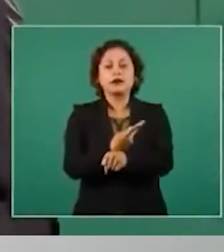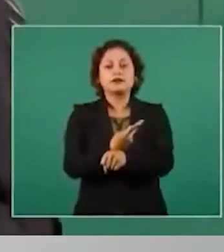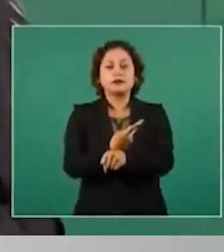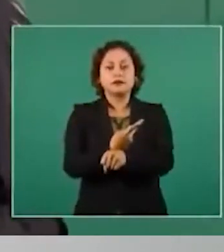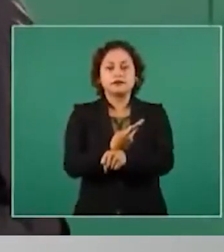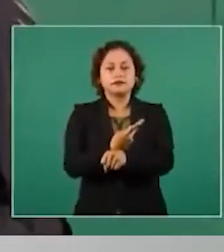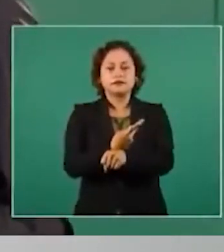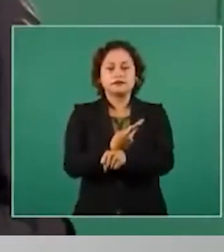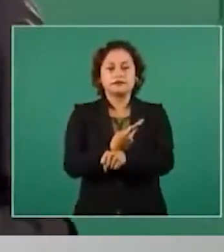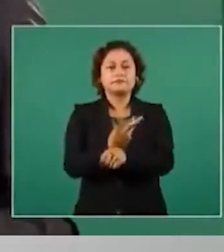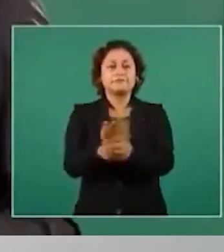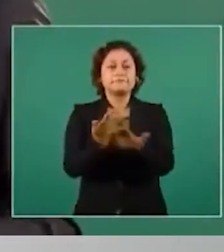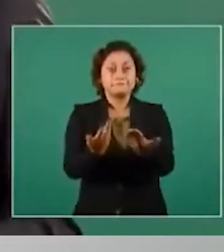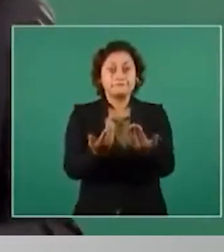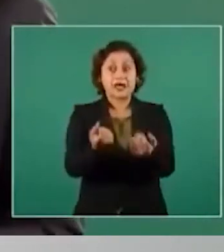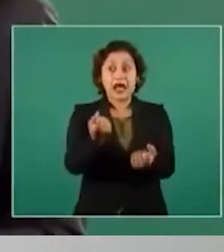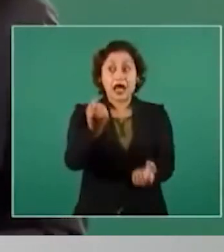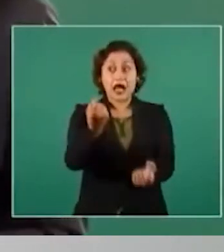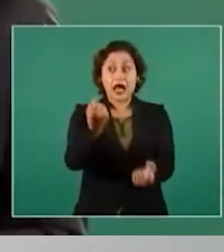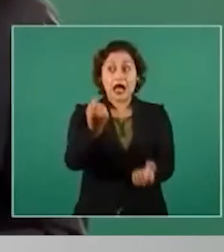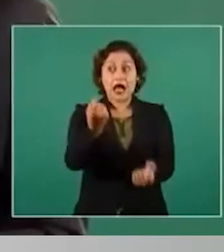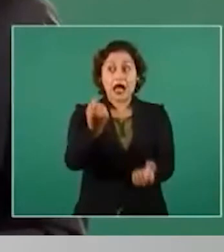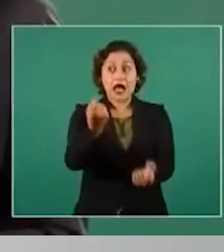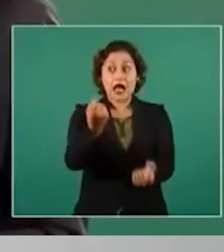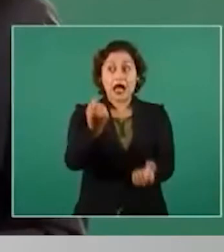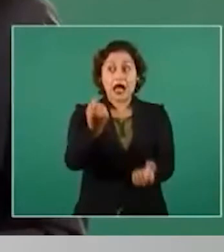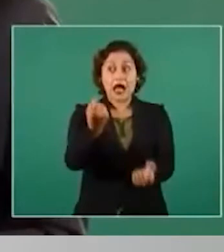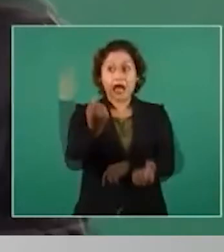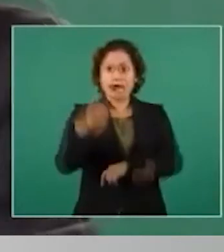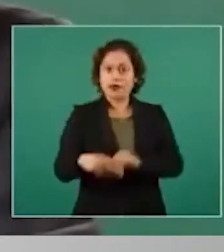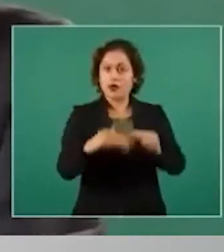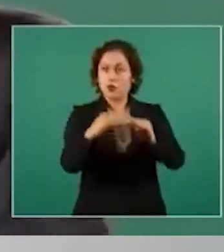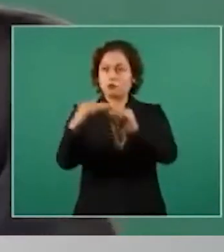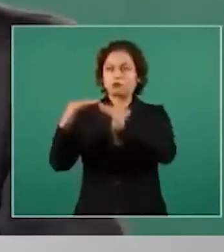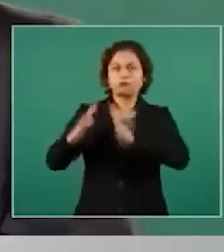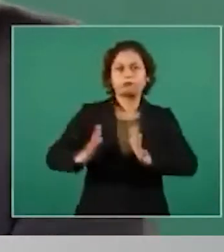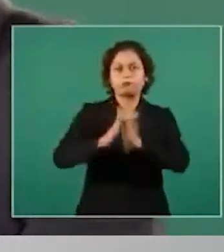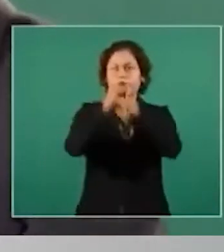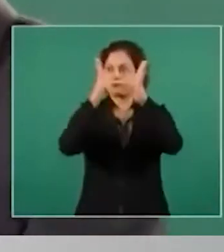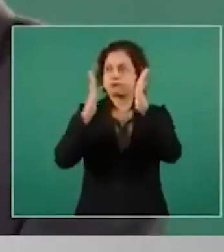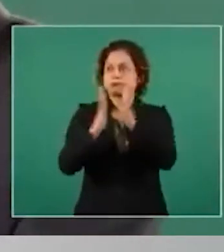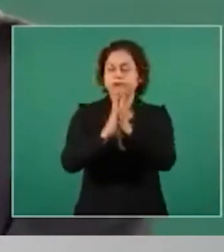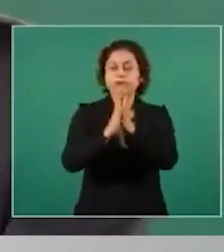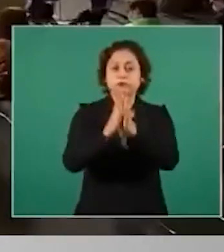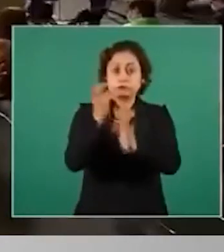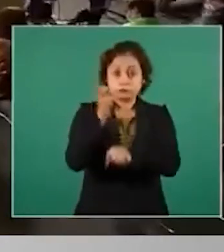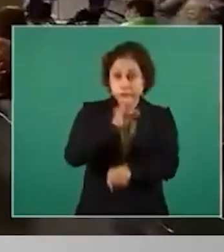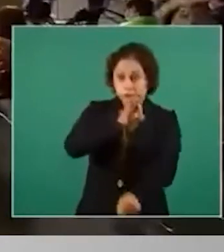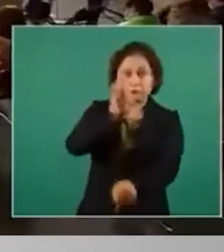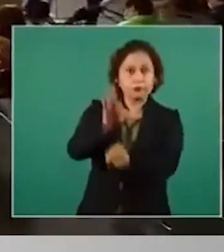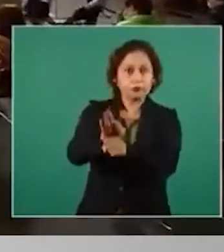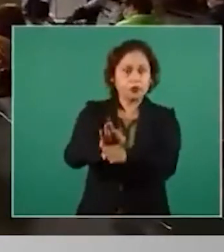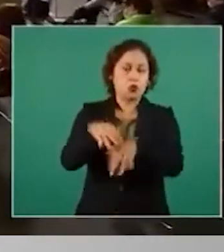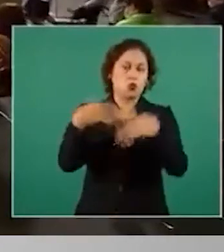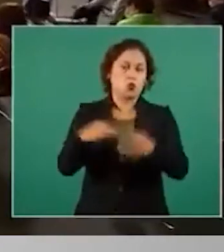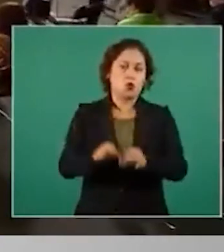estos cargos tan importantes. No sé si tienen por